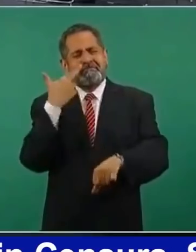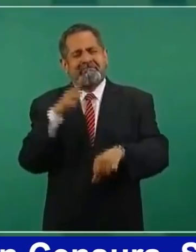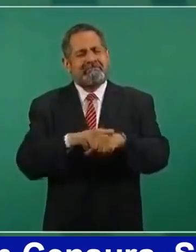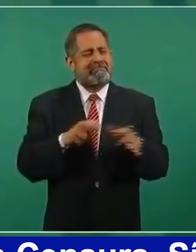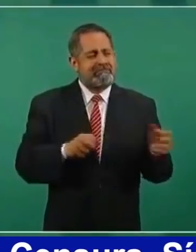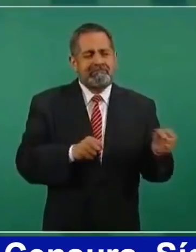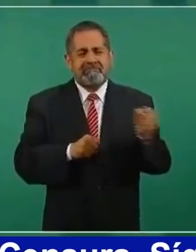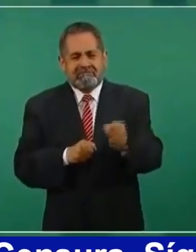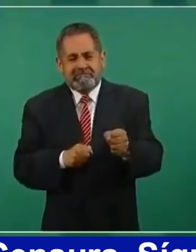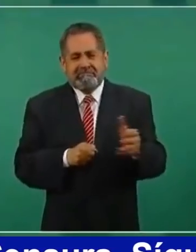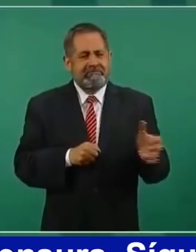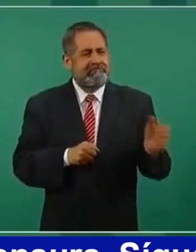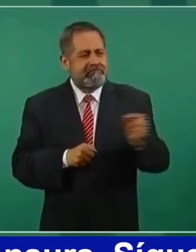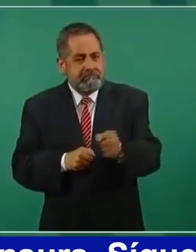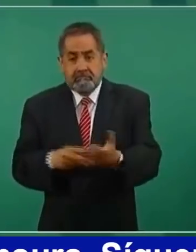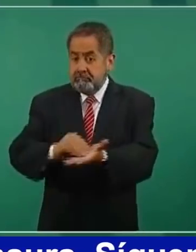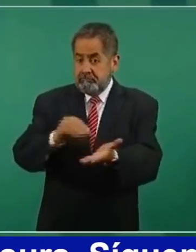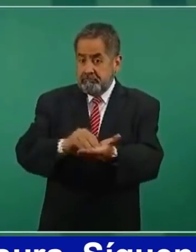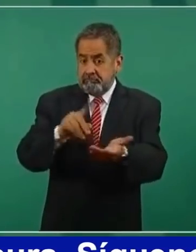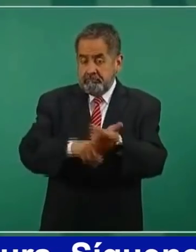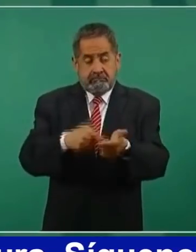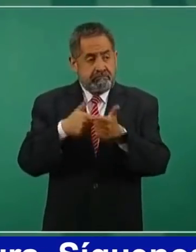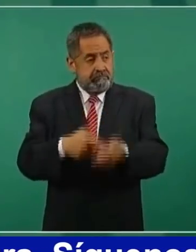todavía siguen con lo mismo.